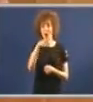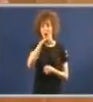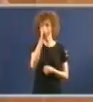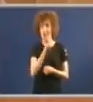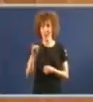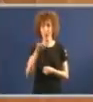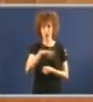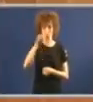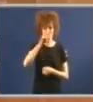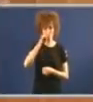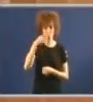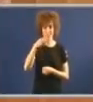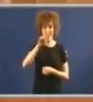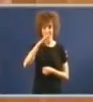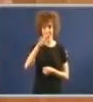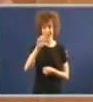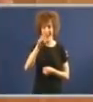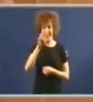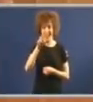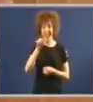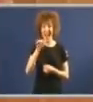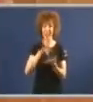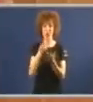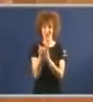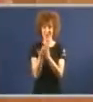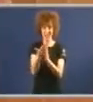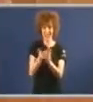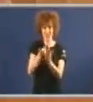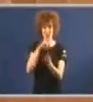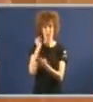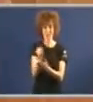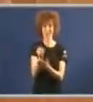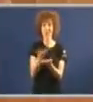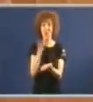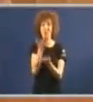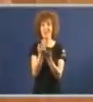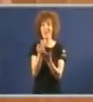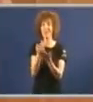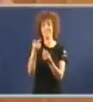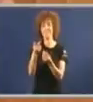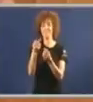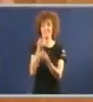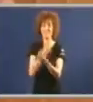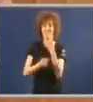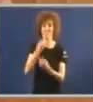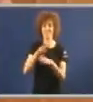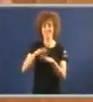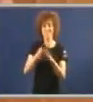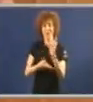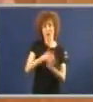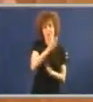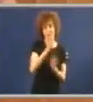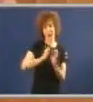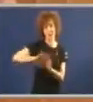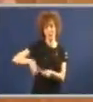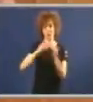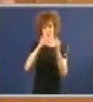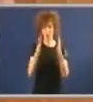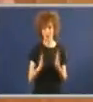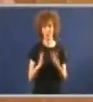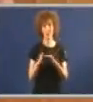Lugo, que solicitou nos días previos ao seu asasinato asesoramento para irse do seu domicilio. Outro dos factores